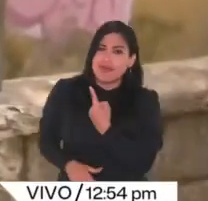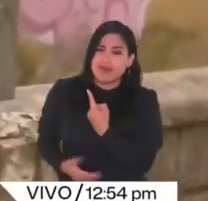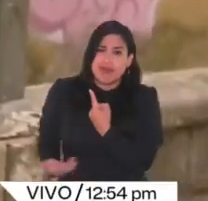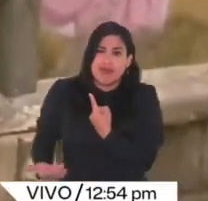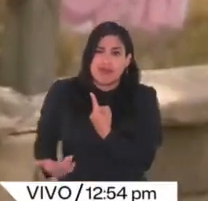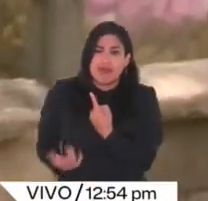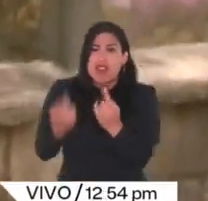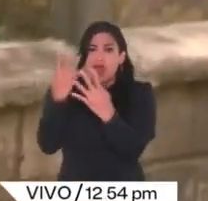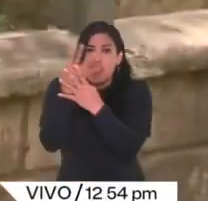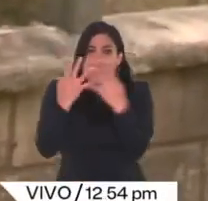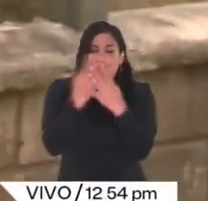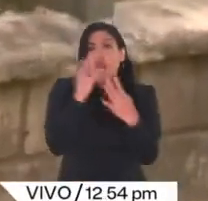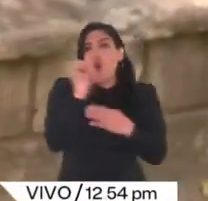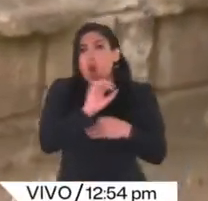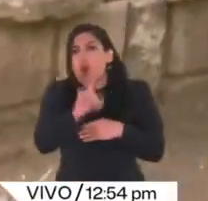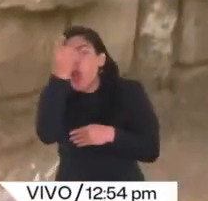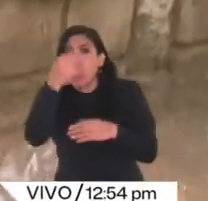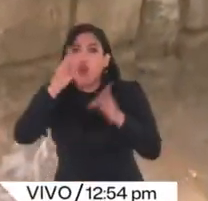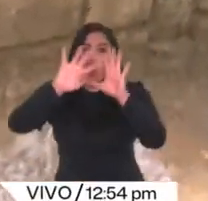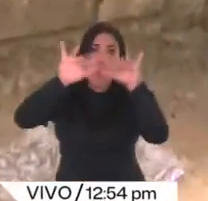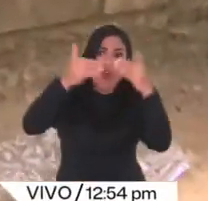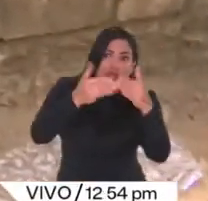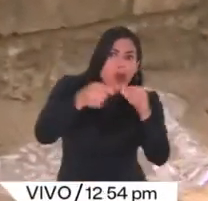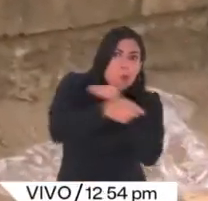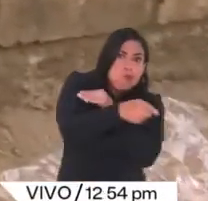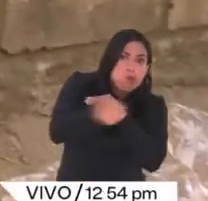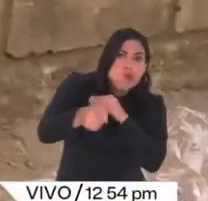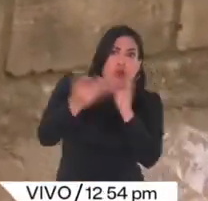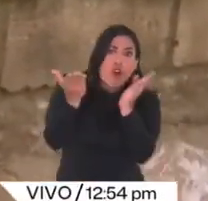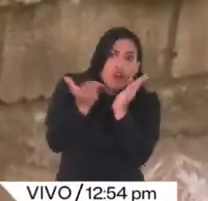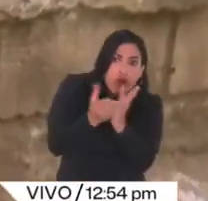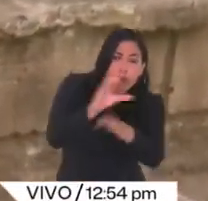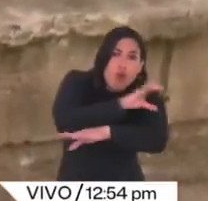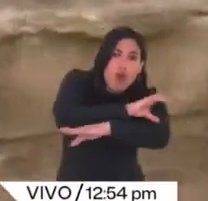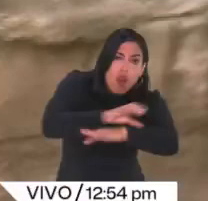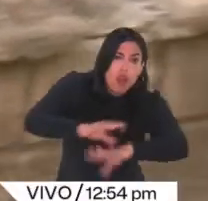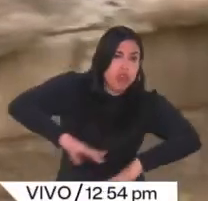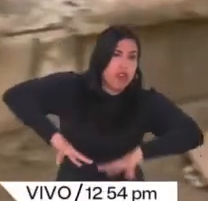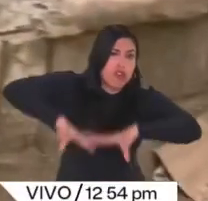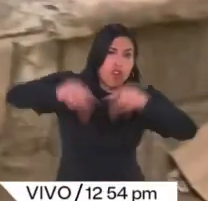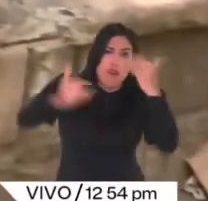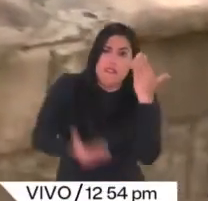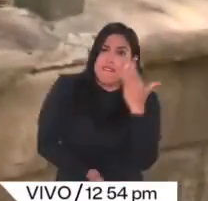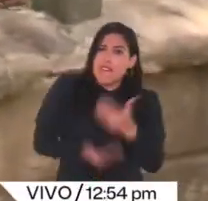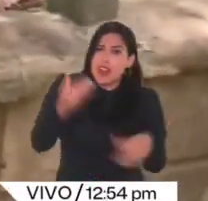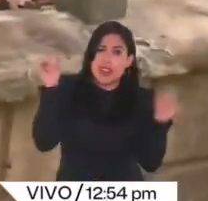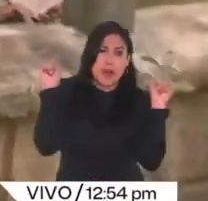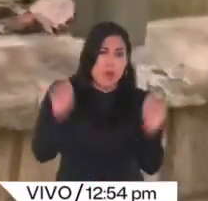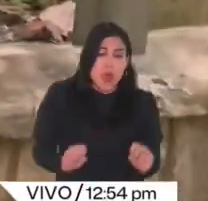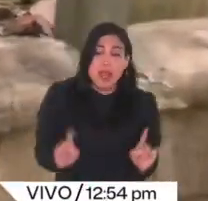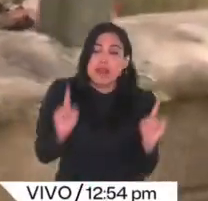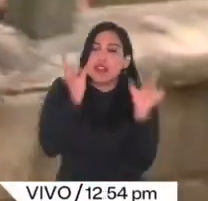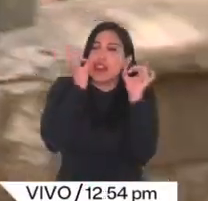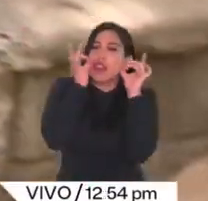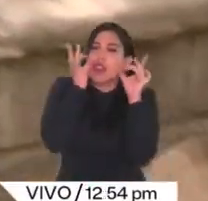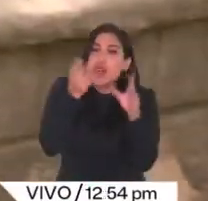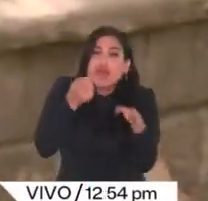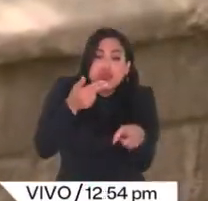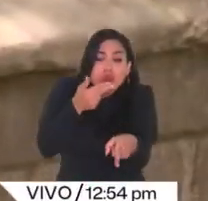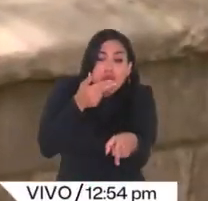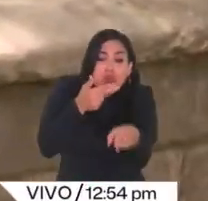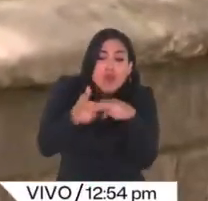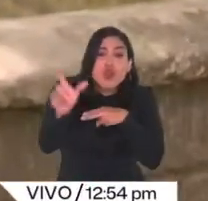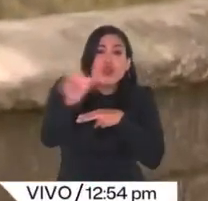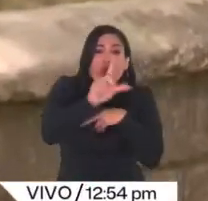o incluso robarse todos los instrumentos necesarios para este inicio de clases. Lo grave es que el lunes comienzan